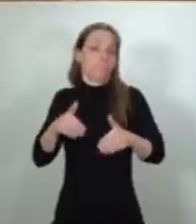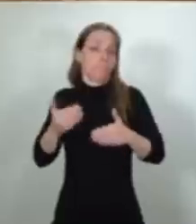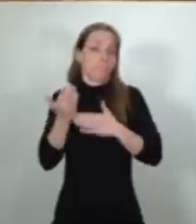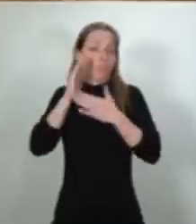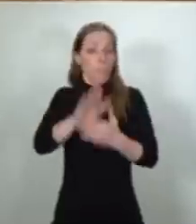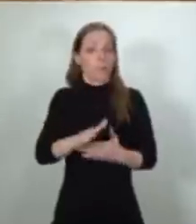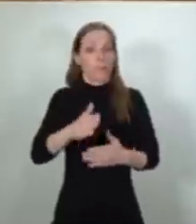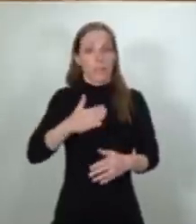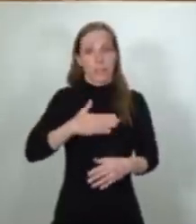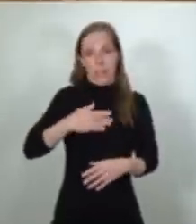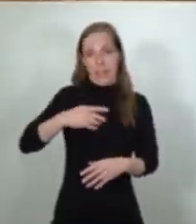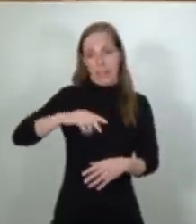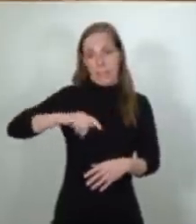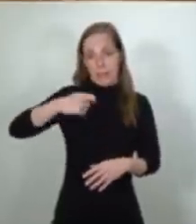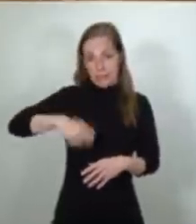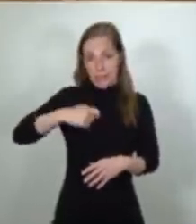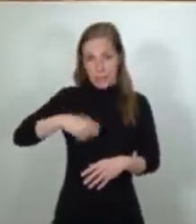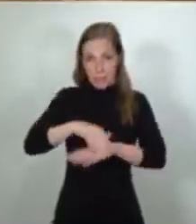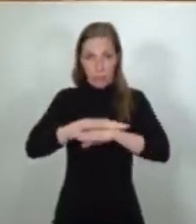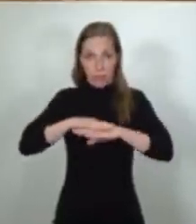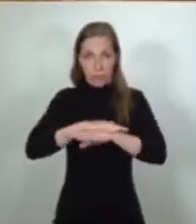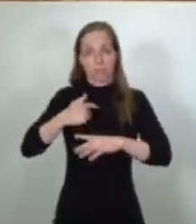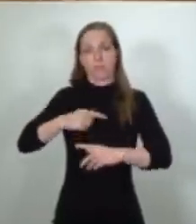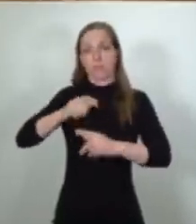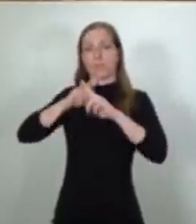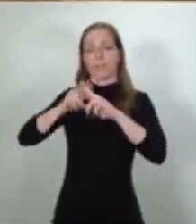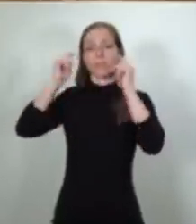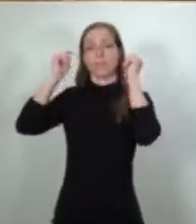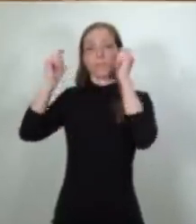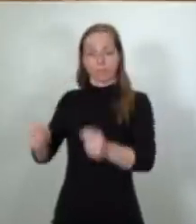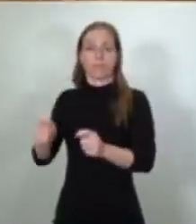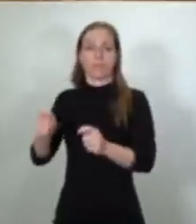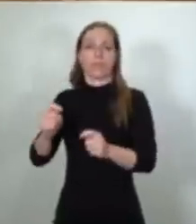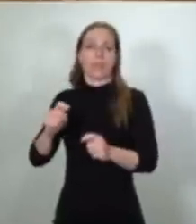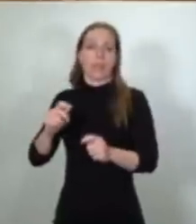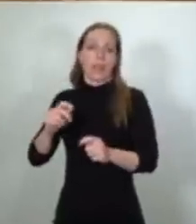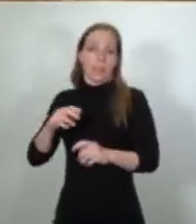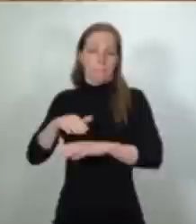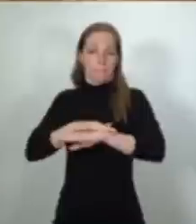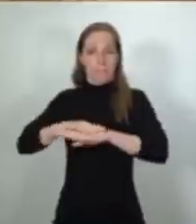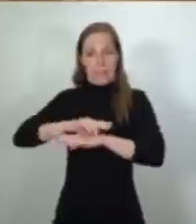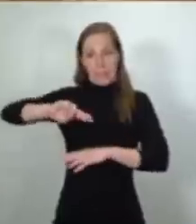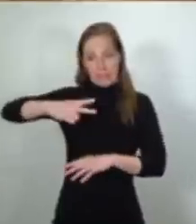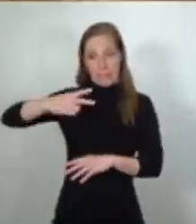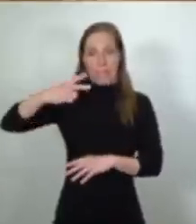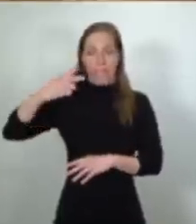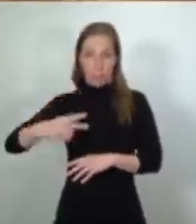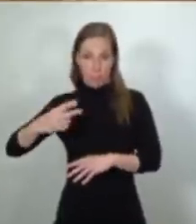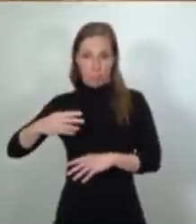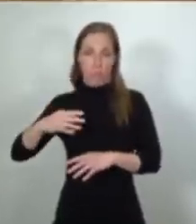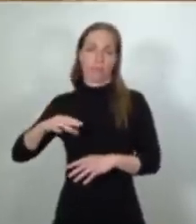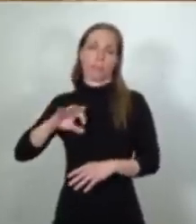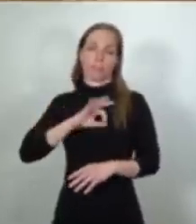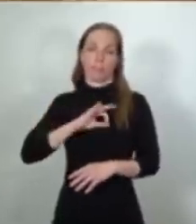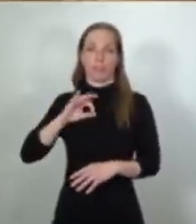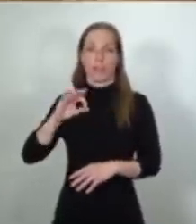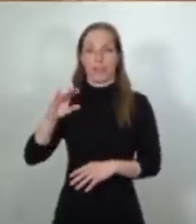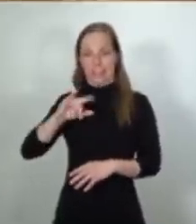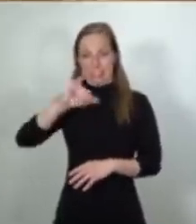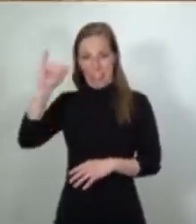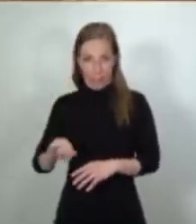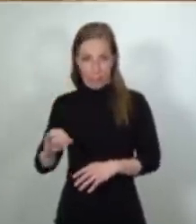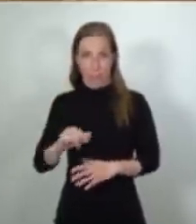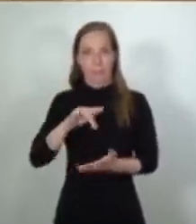en nombrar vicepresidenta tercera del Gobierno a doña Yolanda Díaz Pérez, dado en Madrid el 30 de marzo de